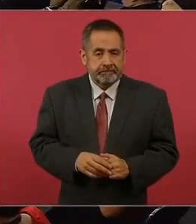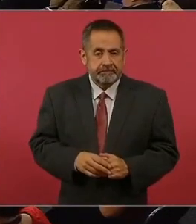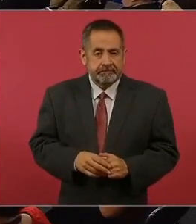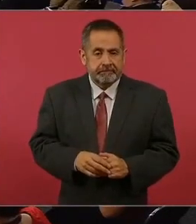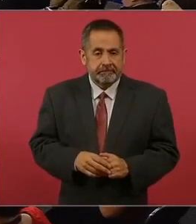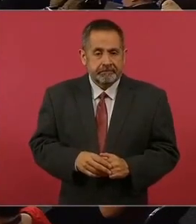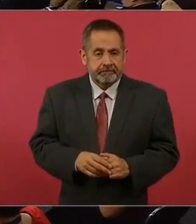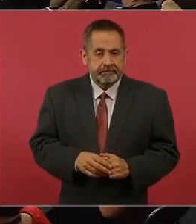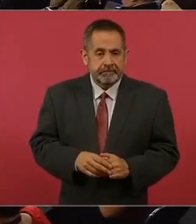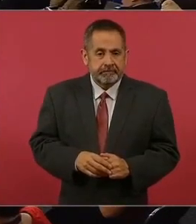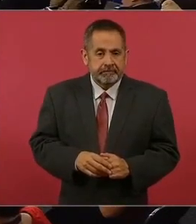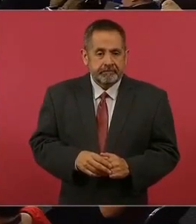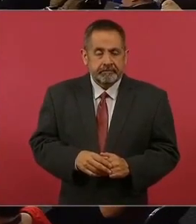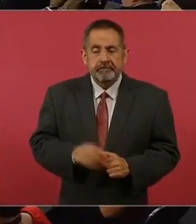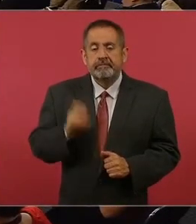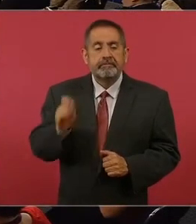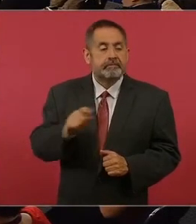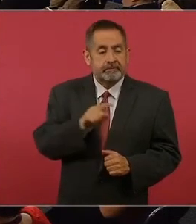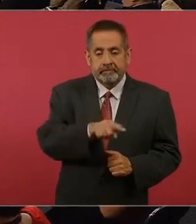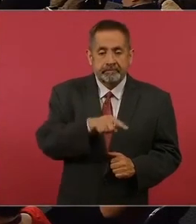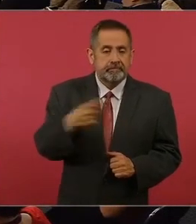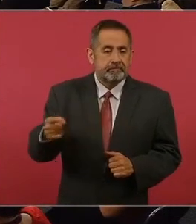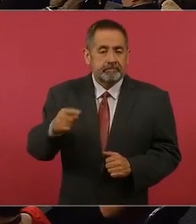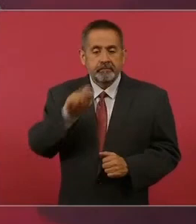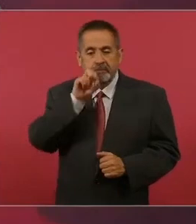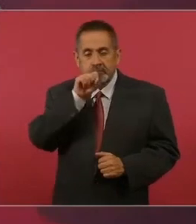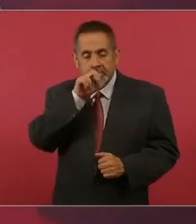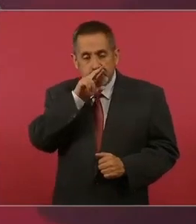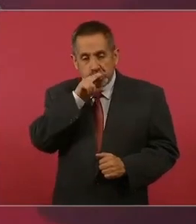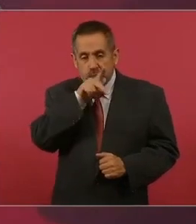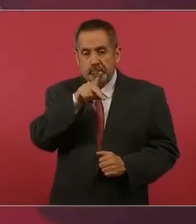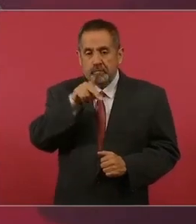tenía más de 20 años que no lo era, Tabasco,